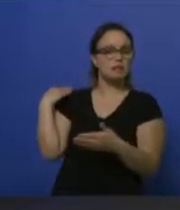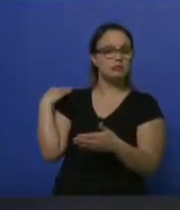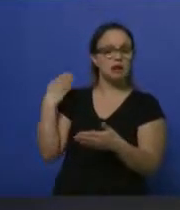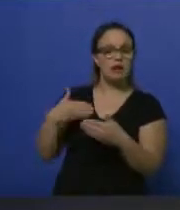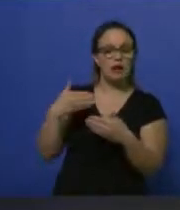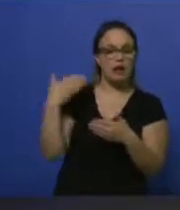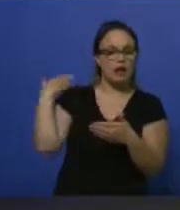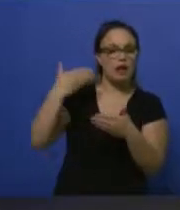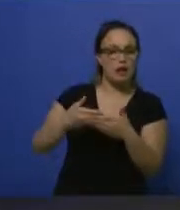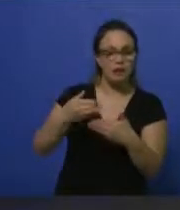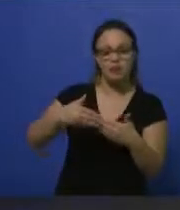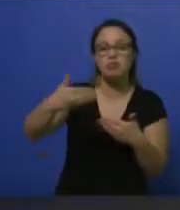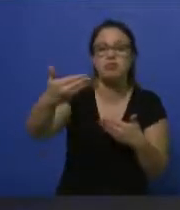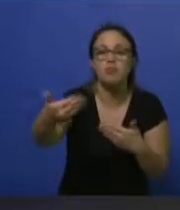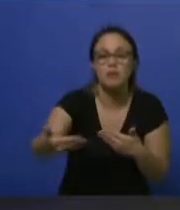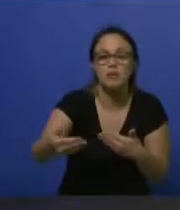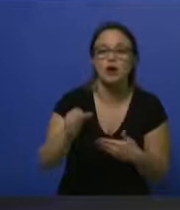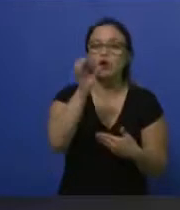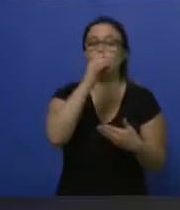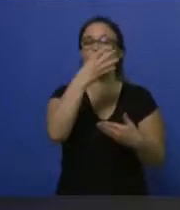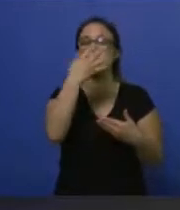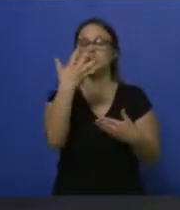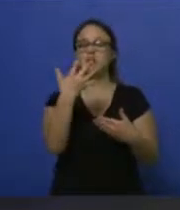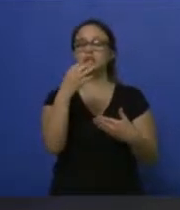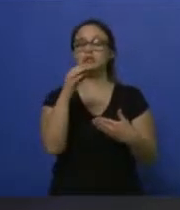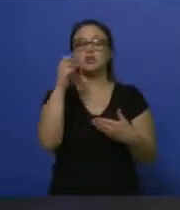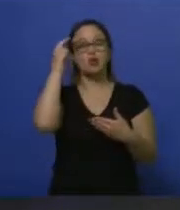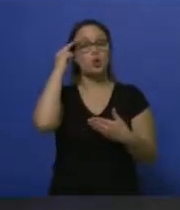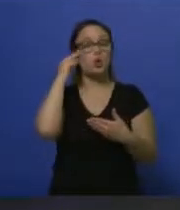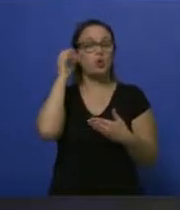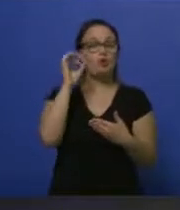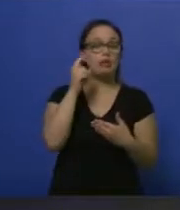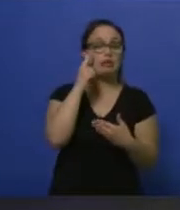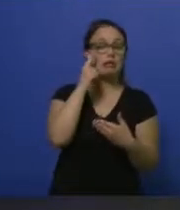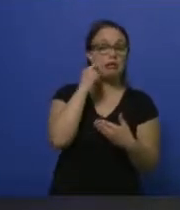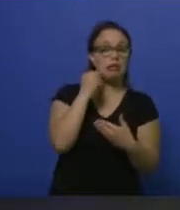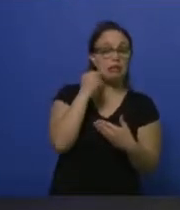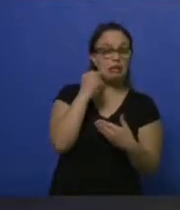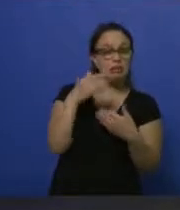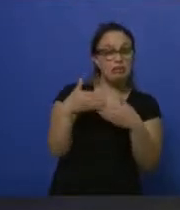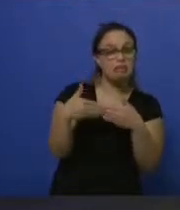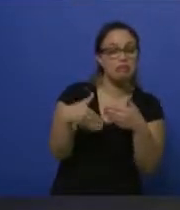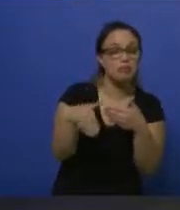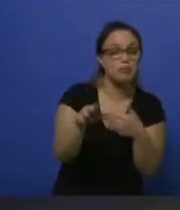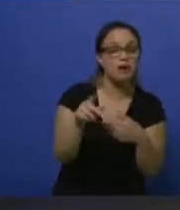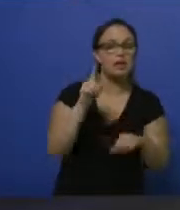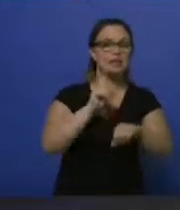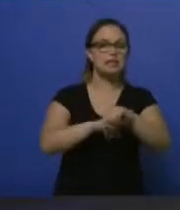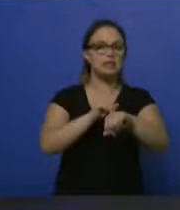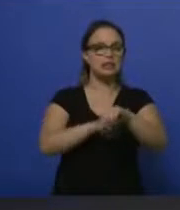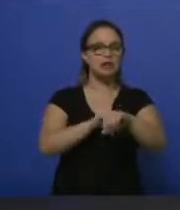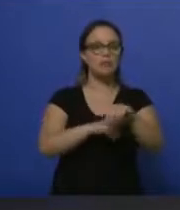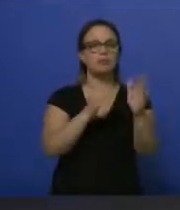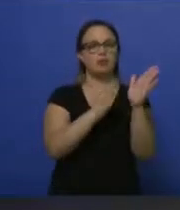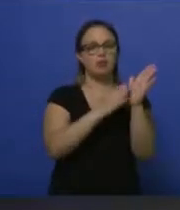nacional. Y los 45 o 90 días previo a la finalización del mandato, que es el tiempo que impone la Carta Orgánica para votar